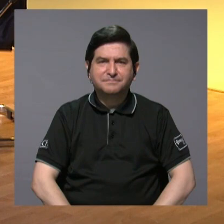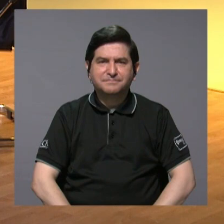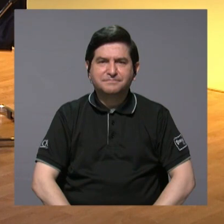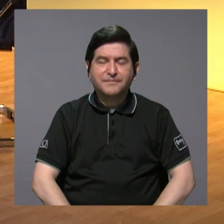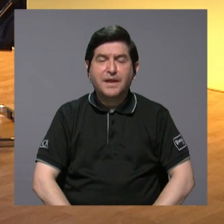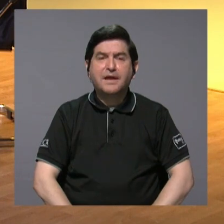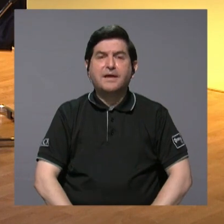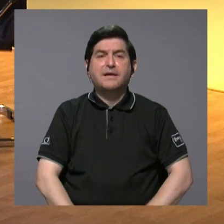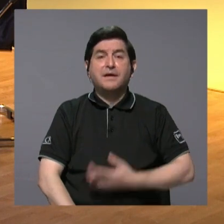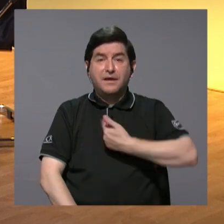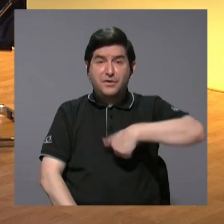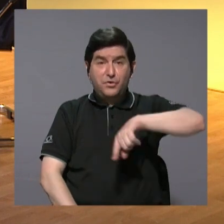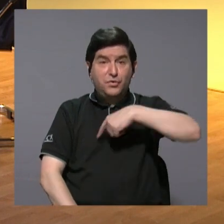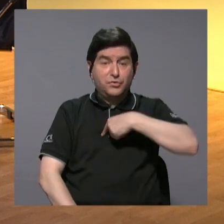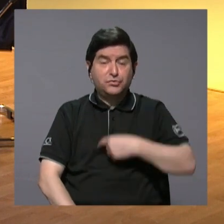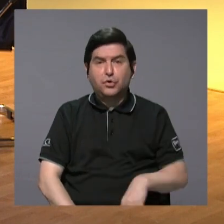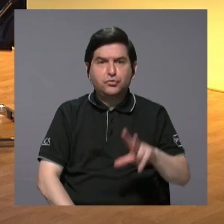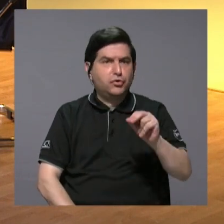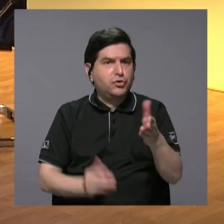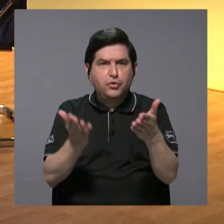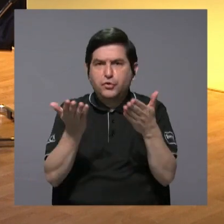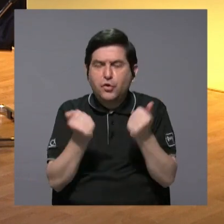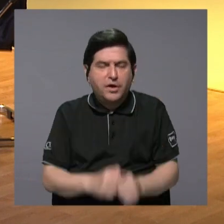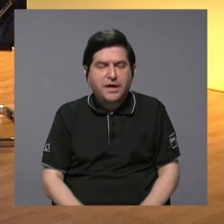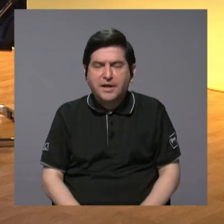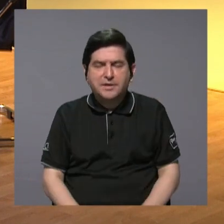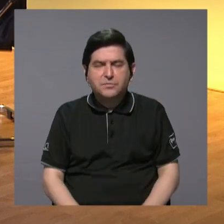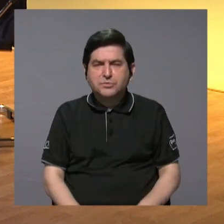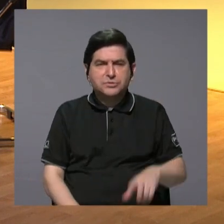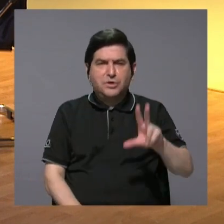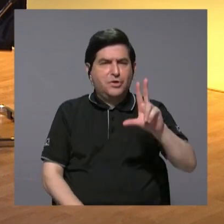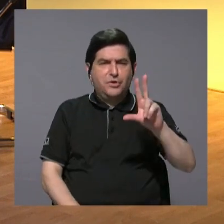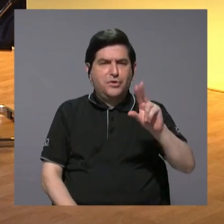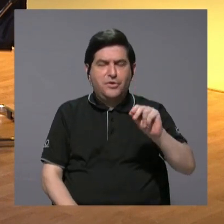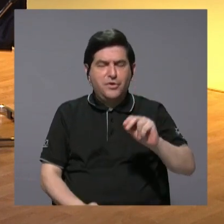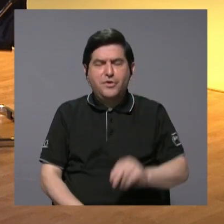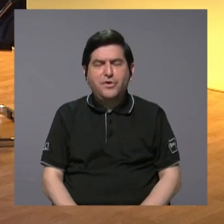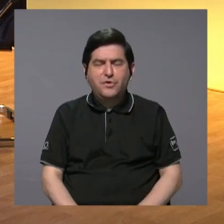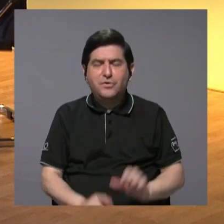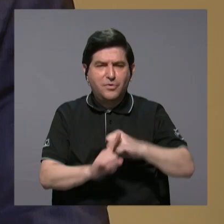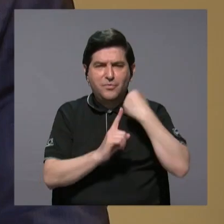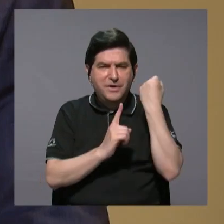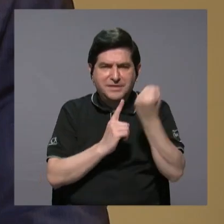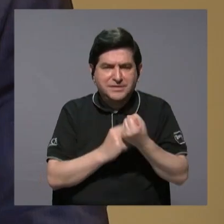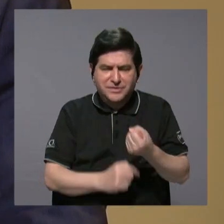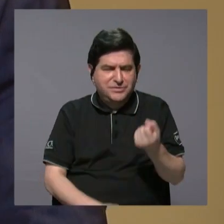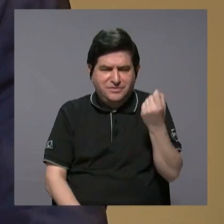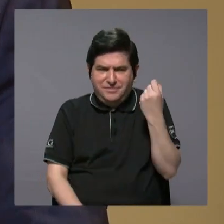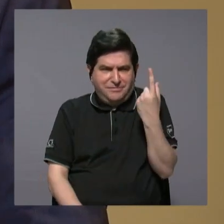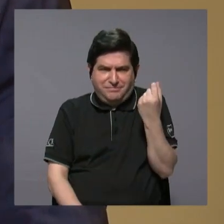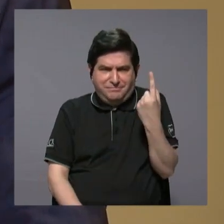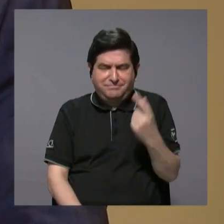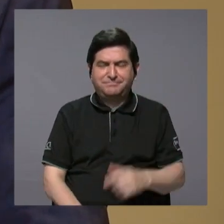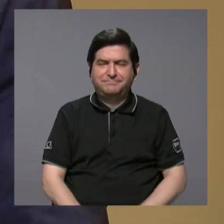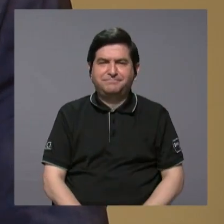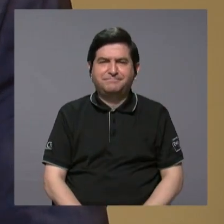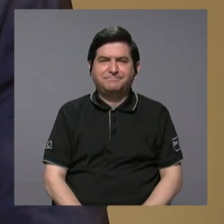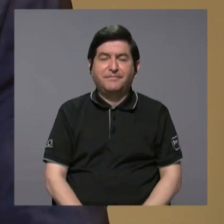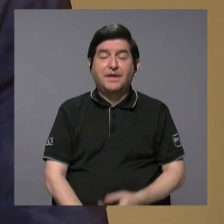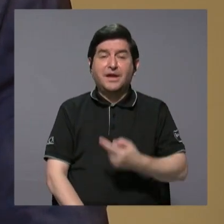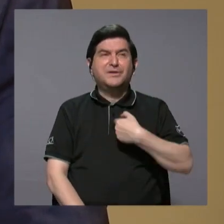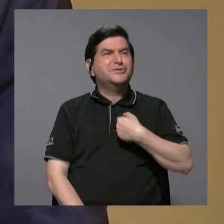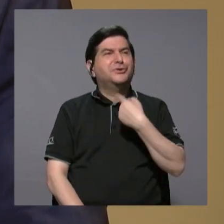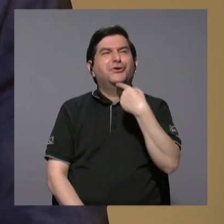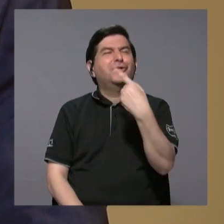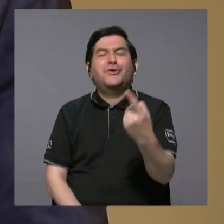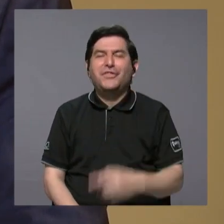nos podemos quedar detrás del palo. Por favor. Muchas gracias. Tal vez ahí lo primero, yo no